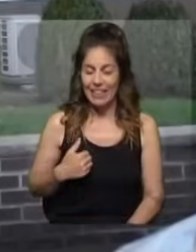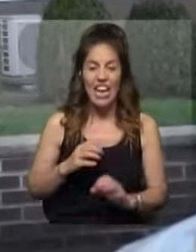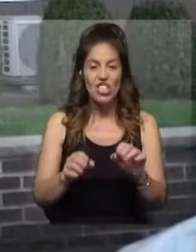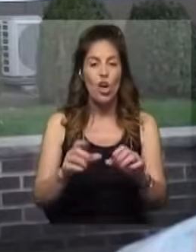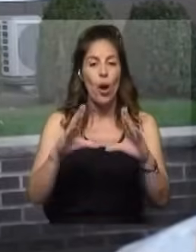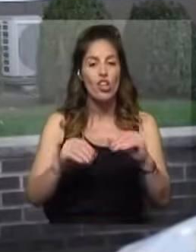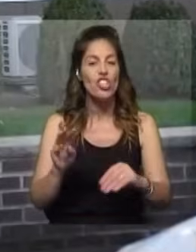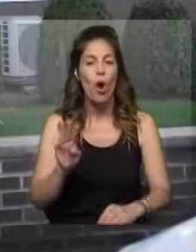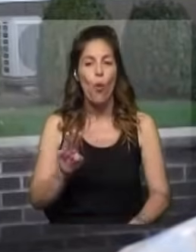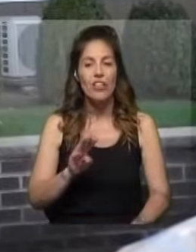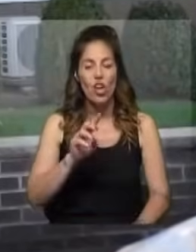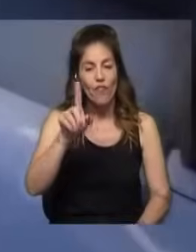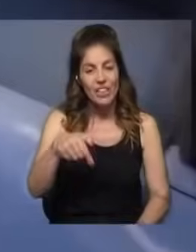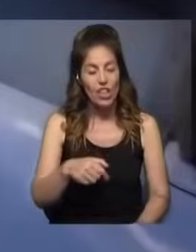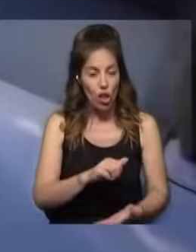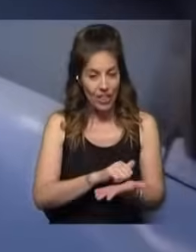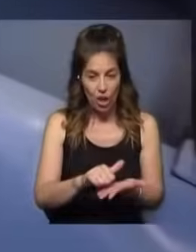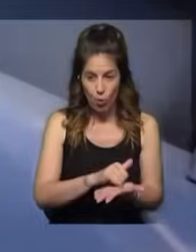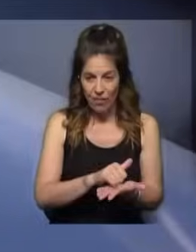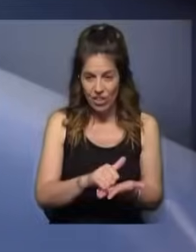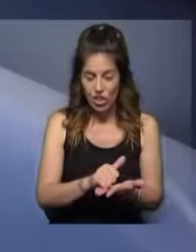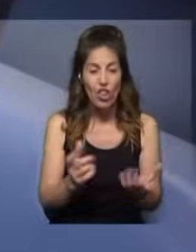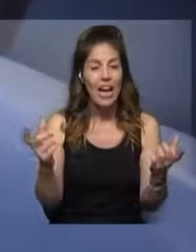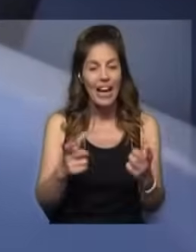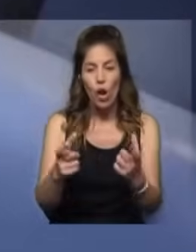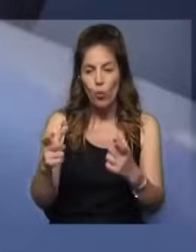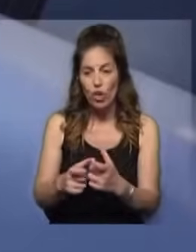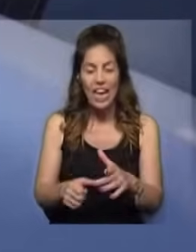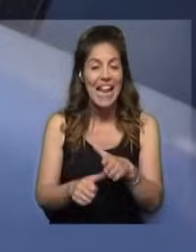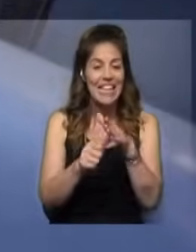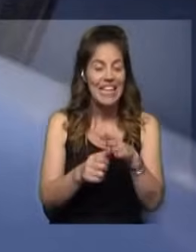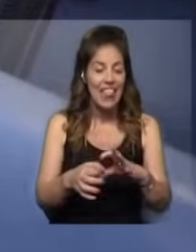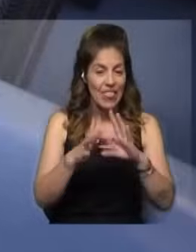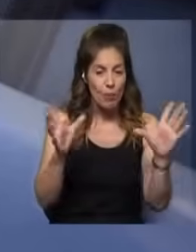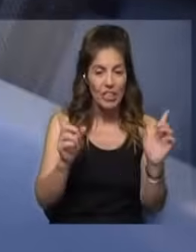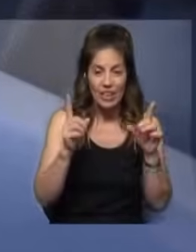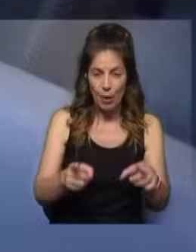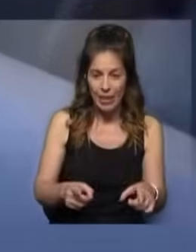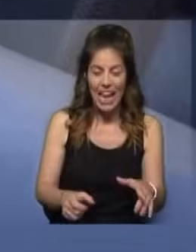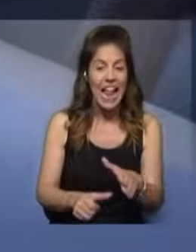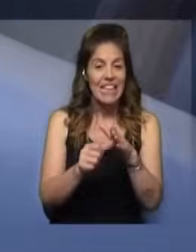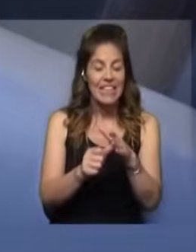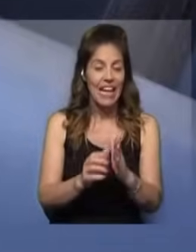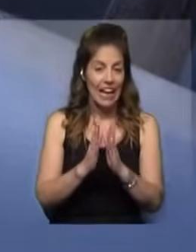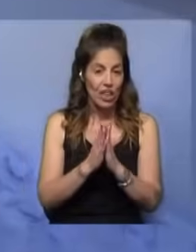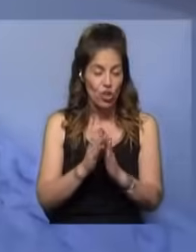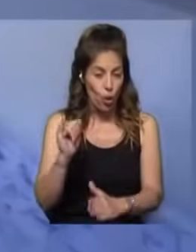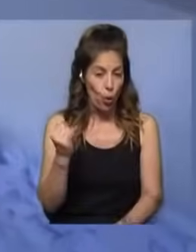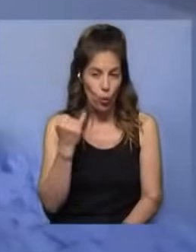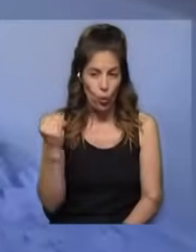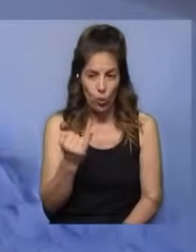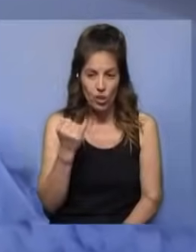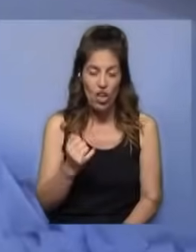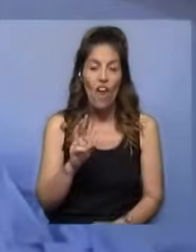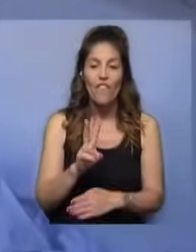anoche a Washington proveniente desde Nueva York donde mantuvo reuniones con líderes demócratas pero también con líderes religiosos judíos y visitó